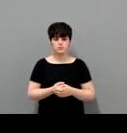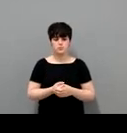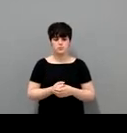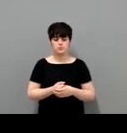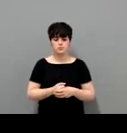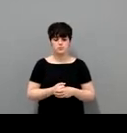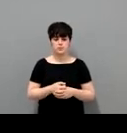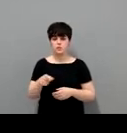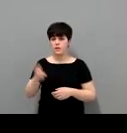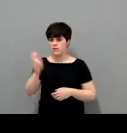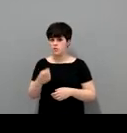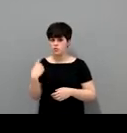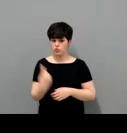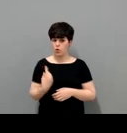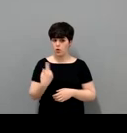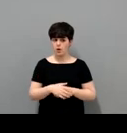¿Has venido sola? Sí.